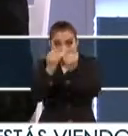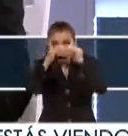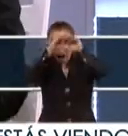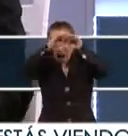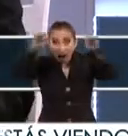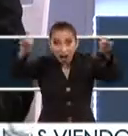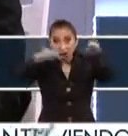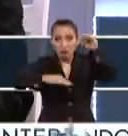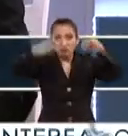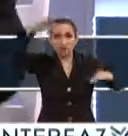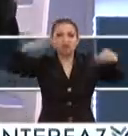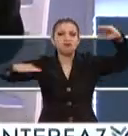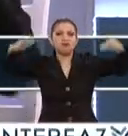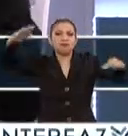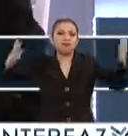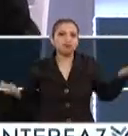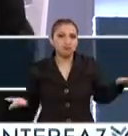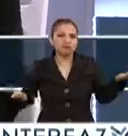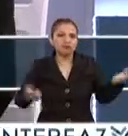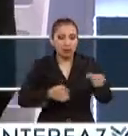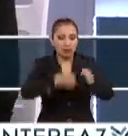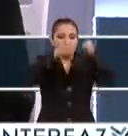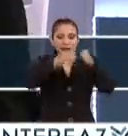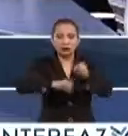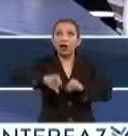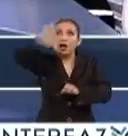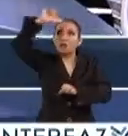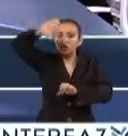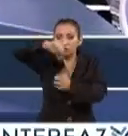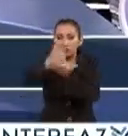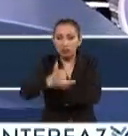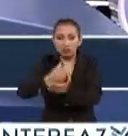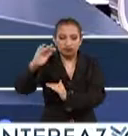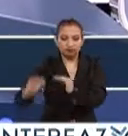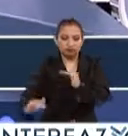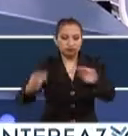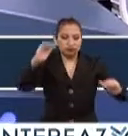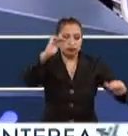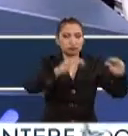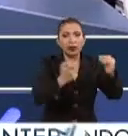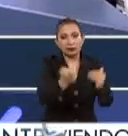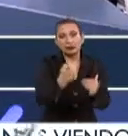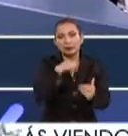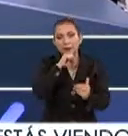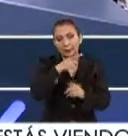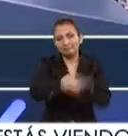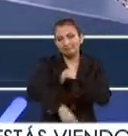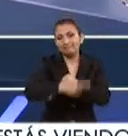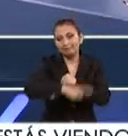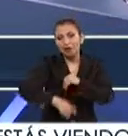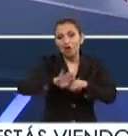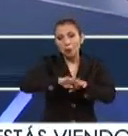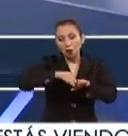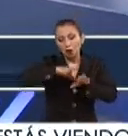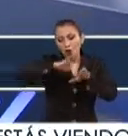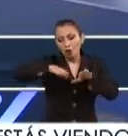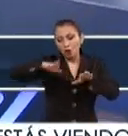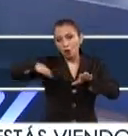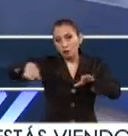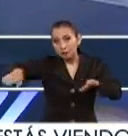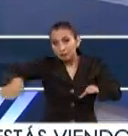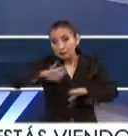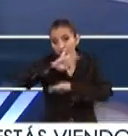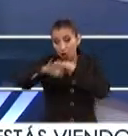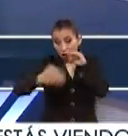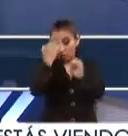de la misma altura, con la misma planta, sino tienes edificios altos al lado de chaparritos, etcétera. Y eso también afecta a cómo llegan las ondas, ¿no? Entonces todo